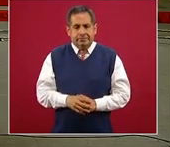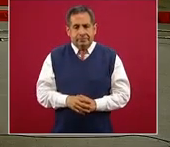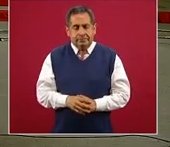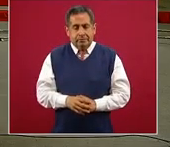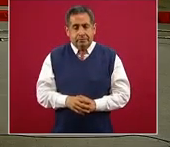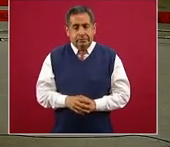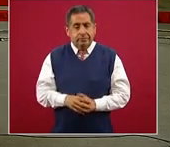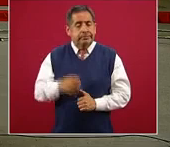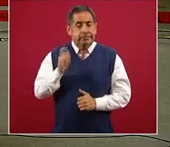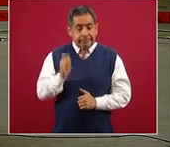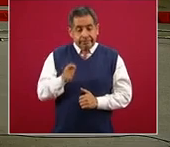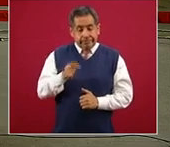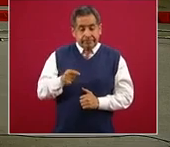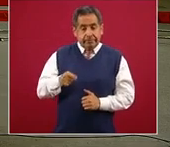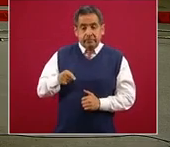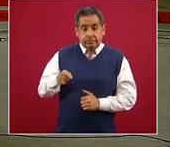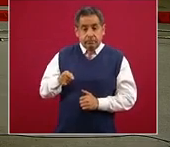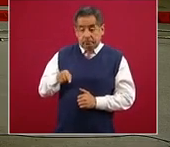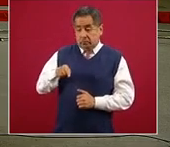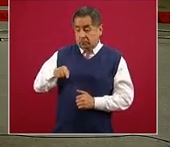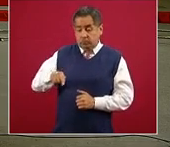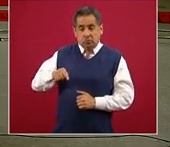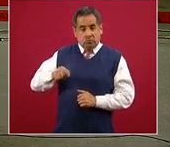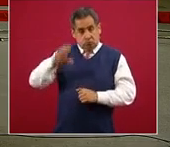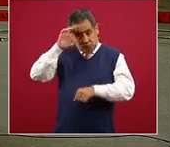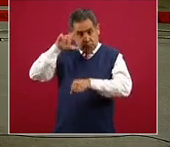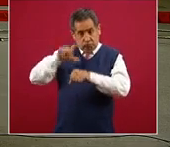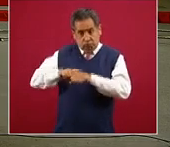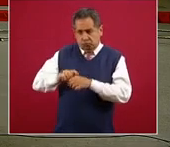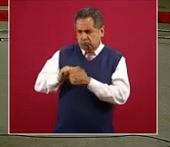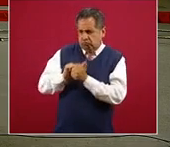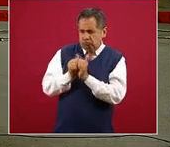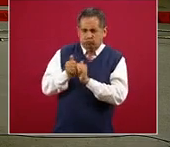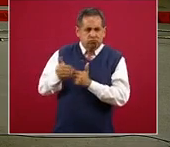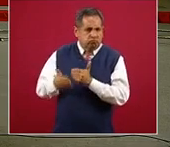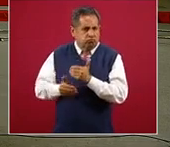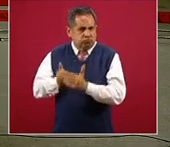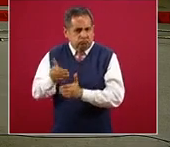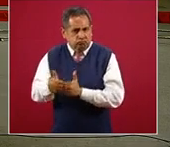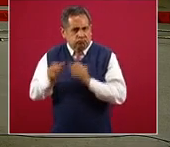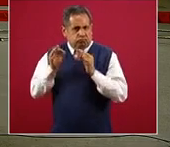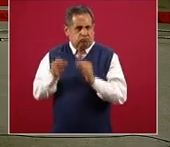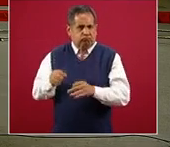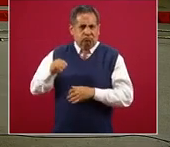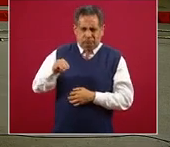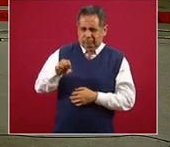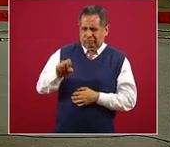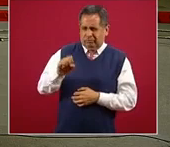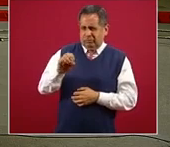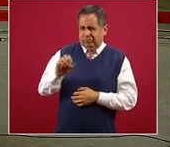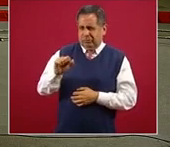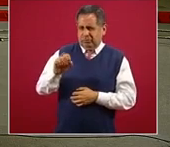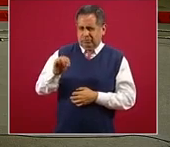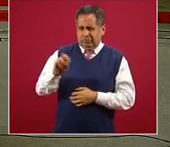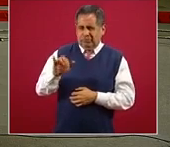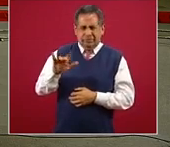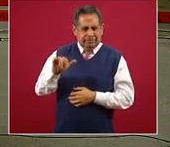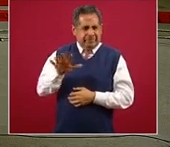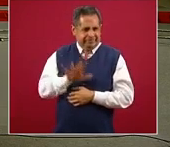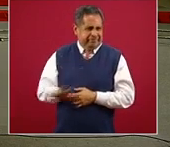la base de este desarrollo civilizatorio original, la cultura mesoamericana, la